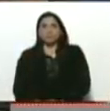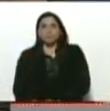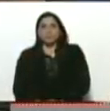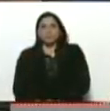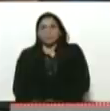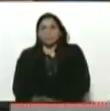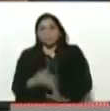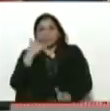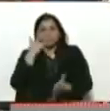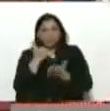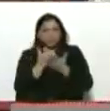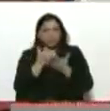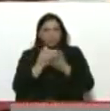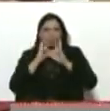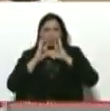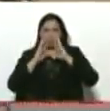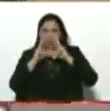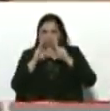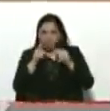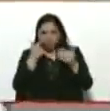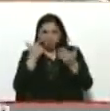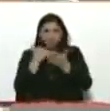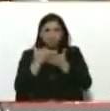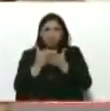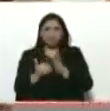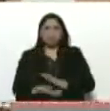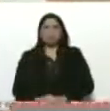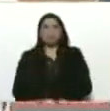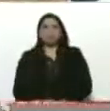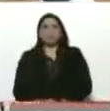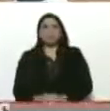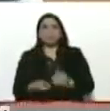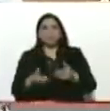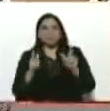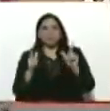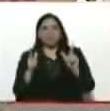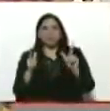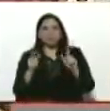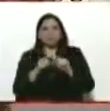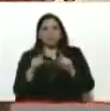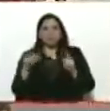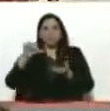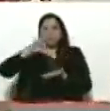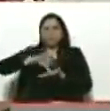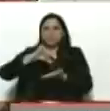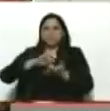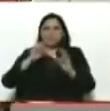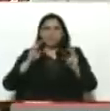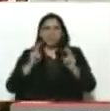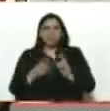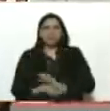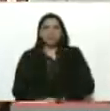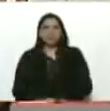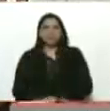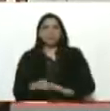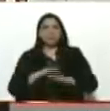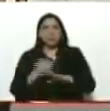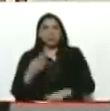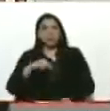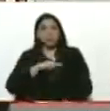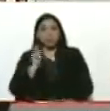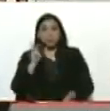Pero vamos a hacer un recuento, un poco un recuento. Si me permite, para ubicarnos en el contexto de por qué llegamos